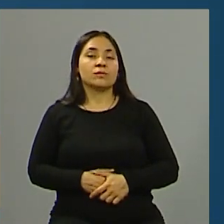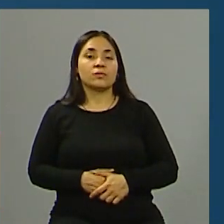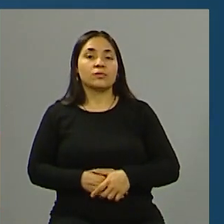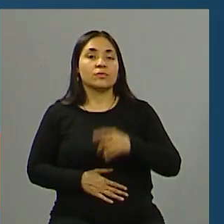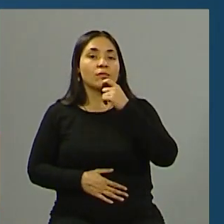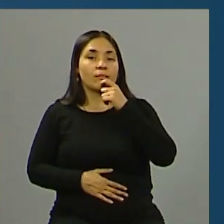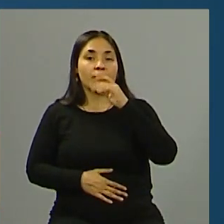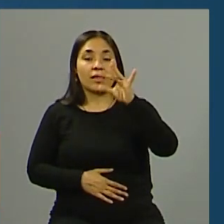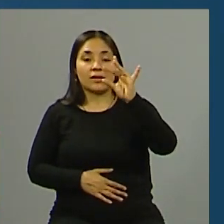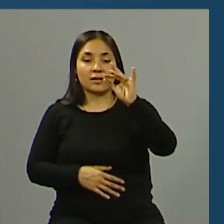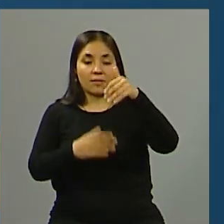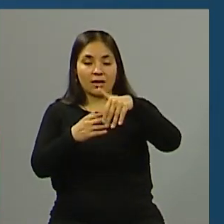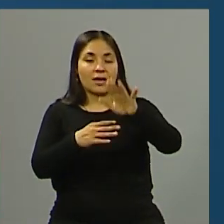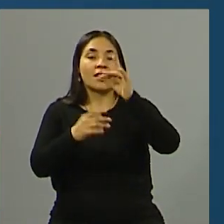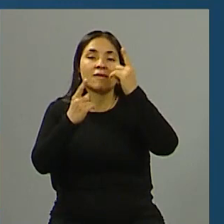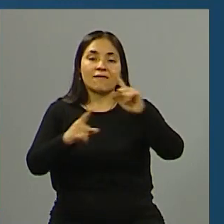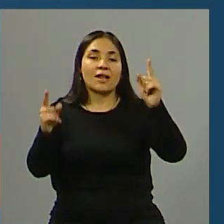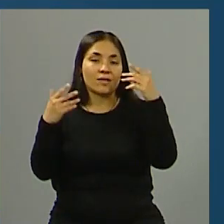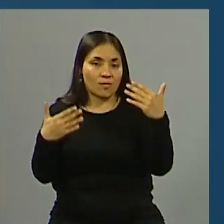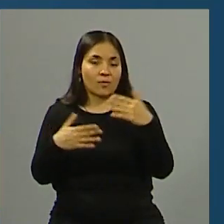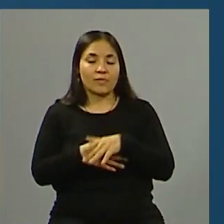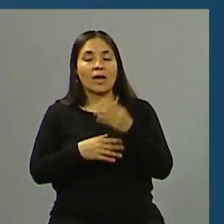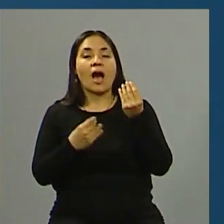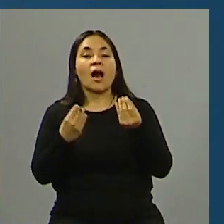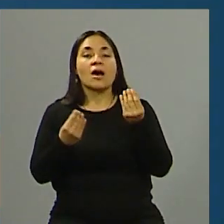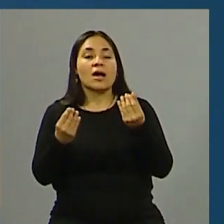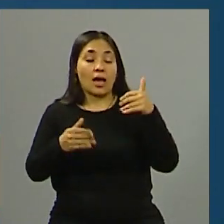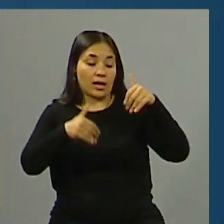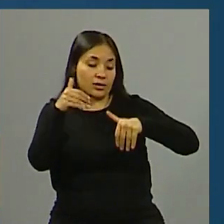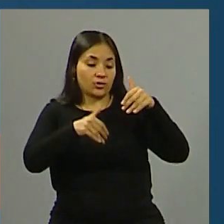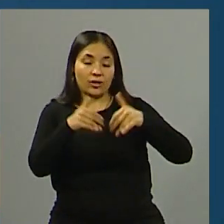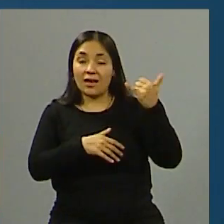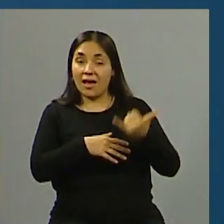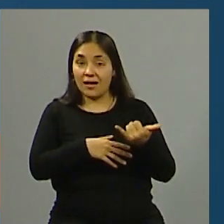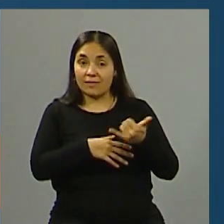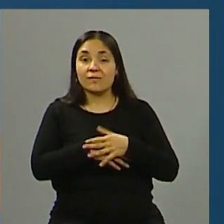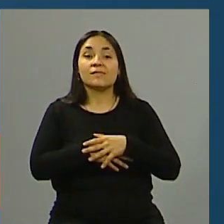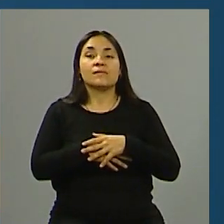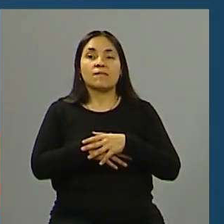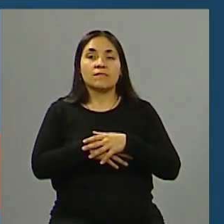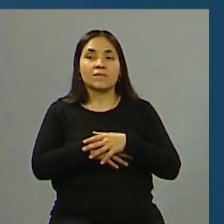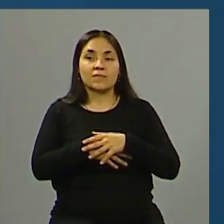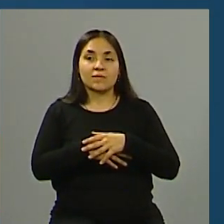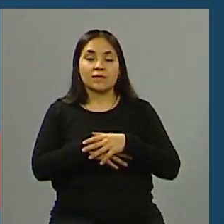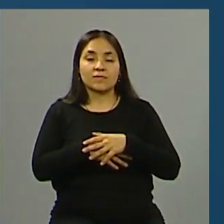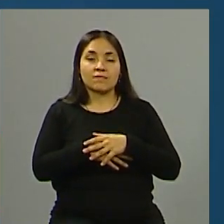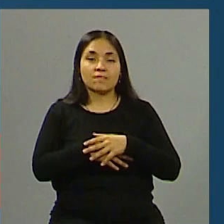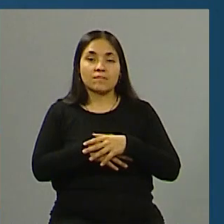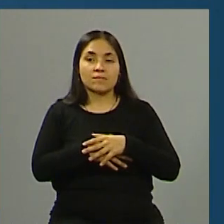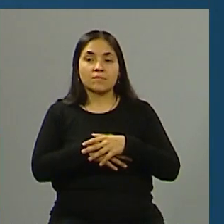partir del mes de diciembre, digo, tenemos elecciones, se habla de, al menos hasta ahora y a partir del recuento definitivo, de